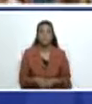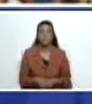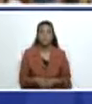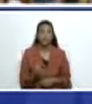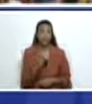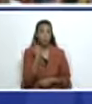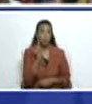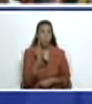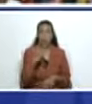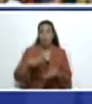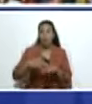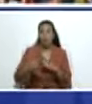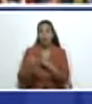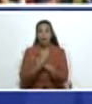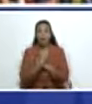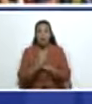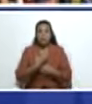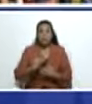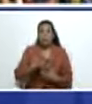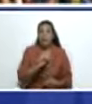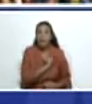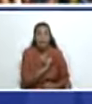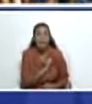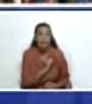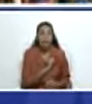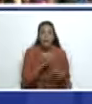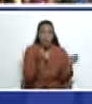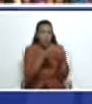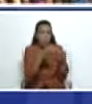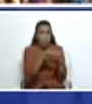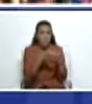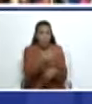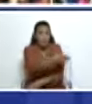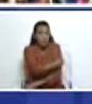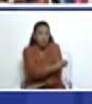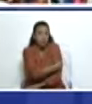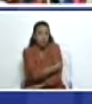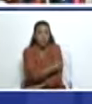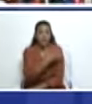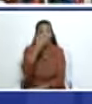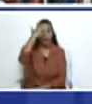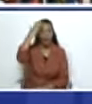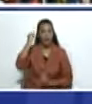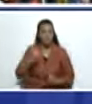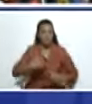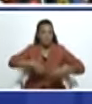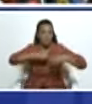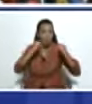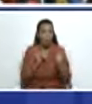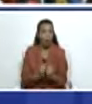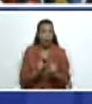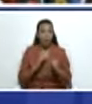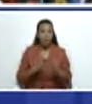Nosotros no nos dejamos intimidar, porque los apellidos decían: hay que hacer creíble la amenaza.